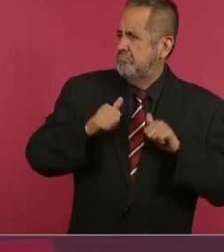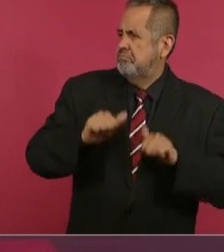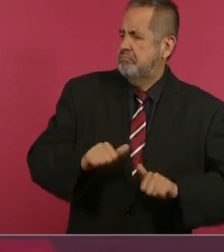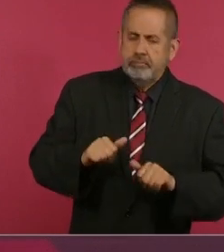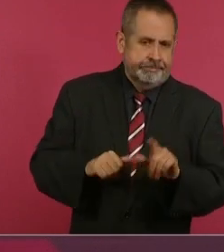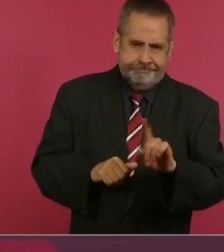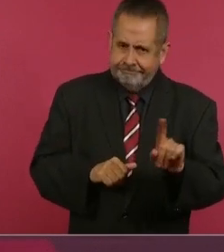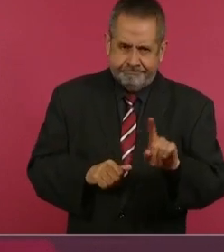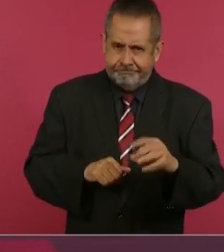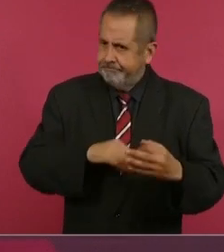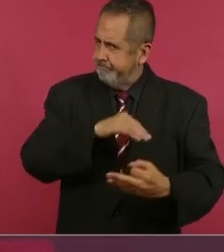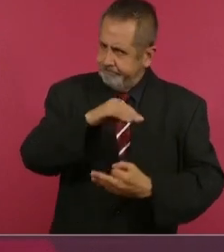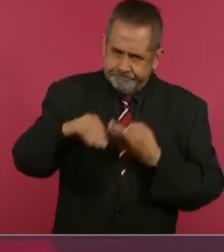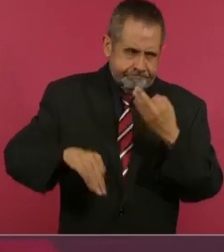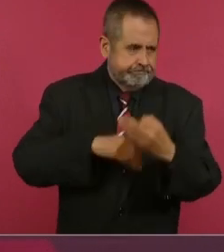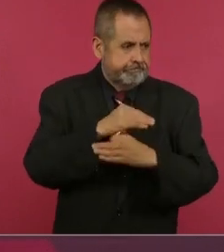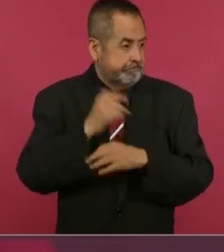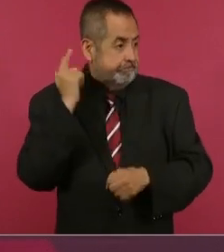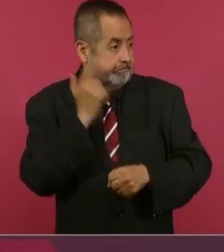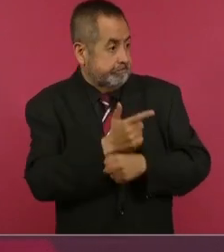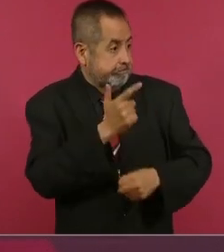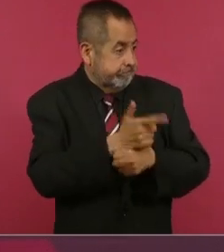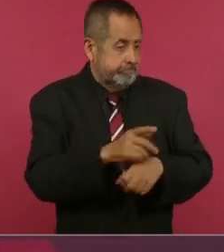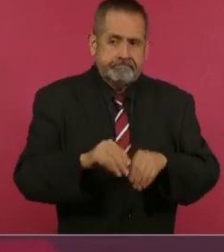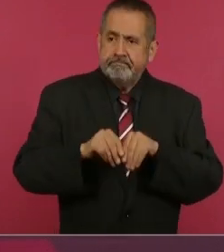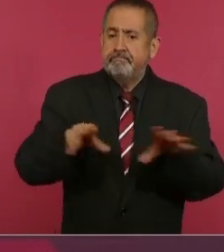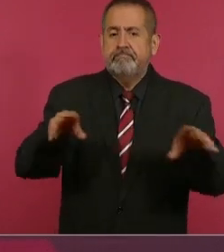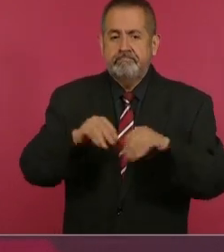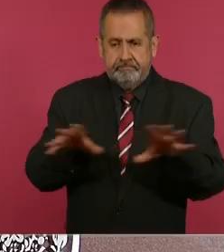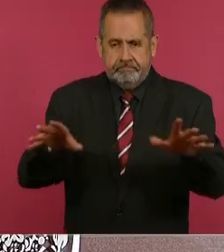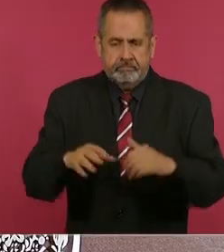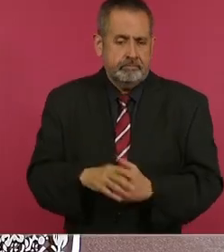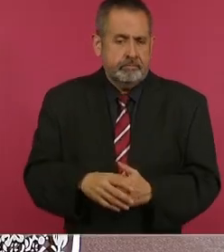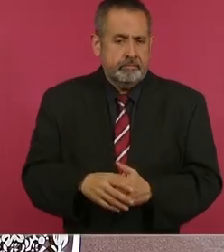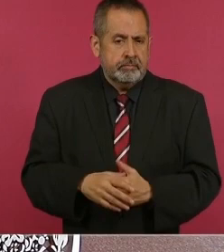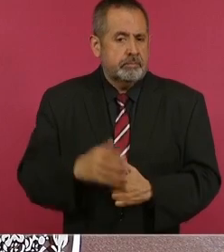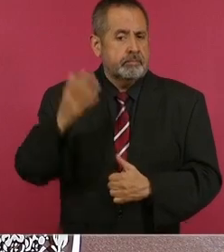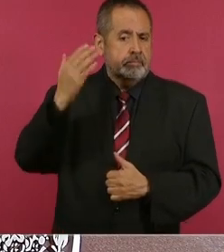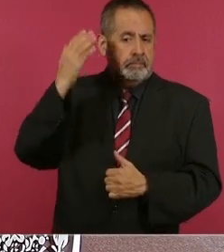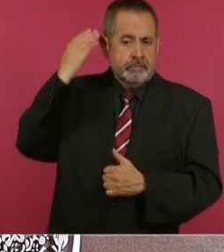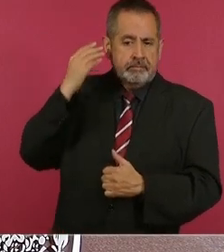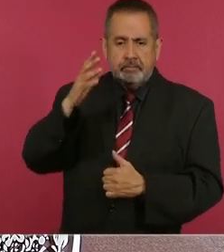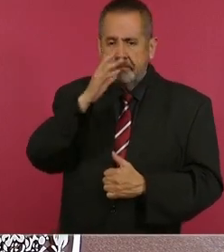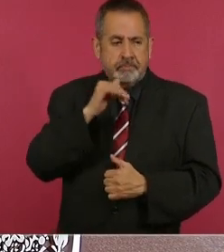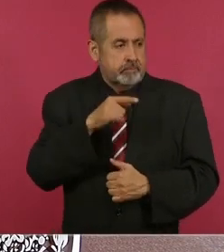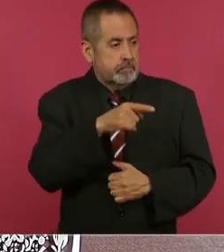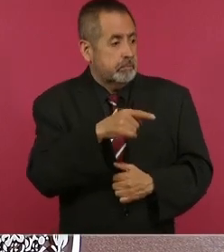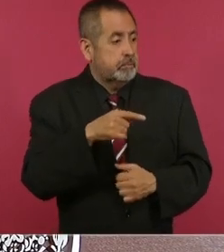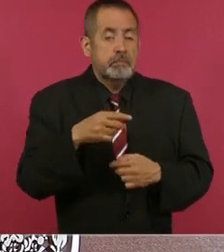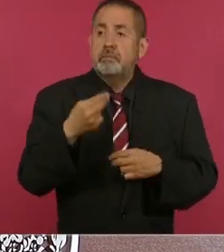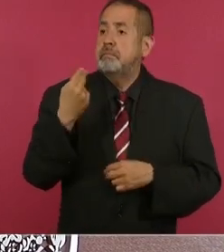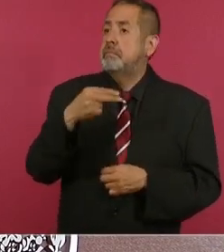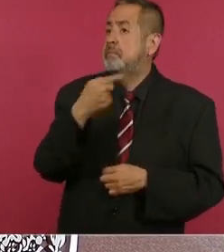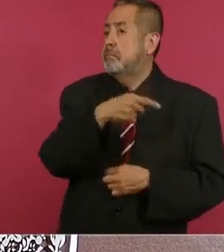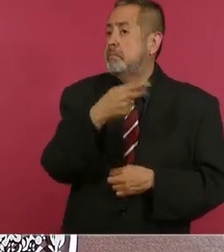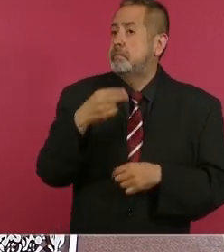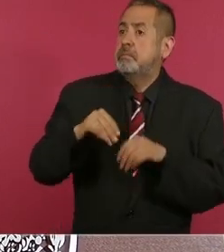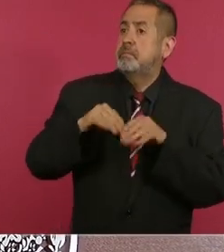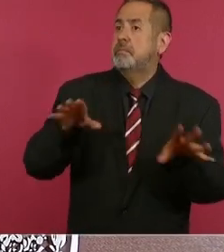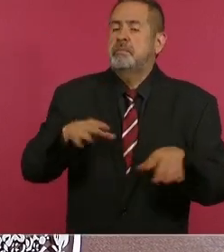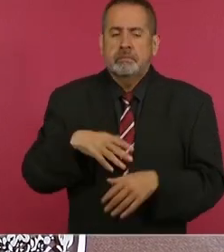intocable, porque antes no se podía tocar al intocable. Y